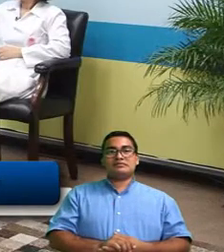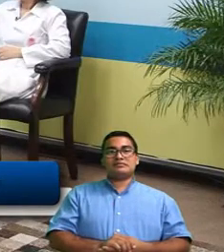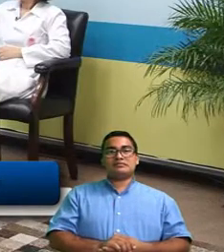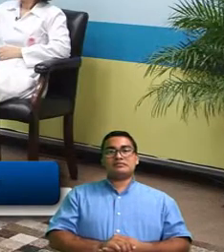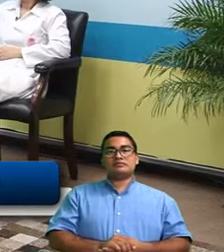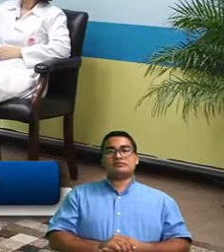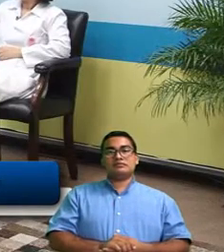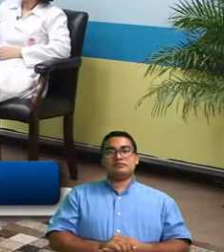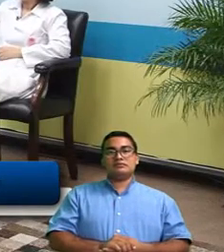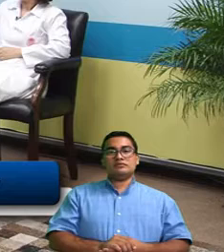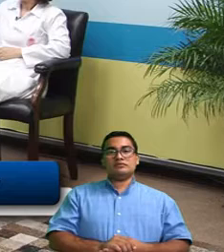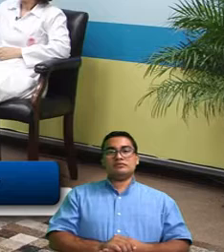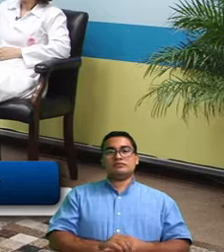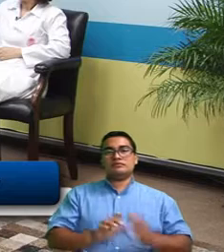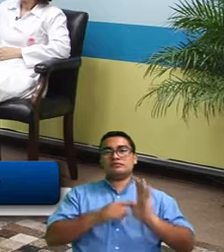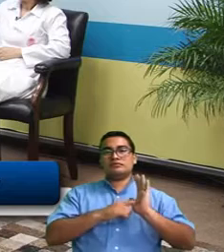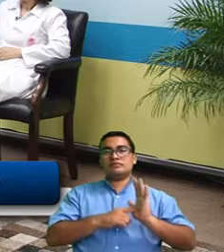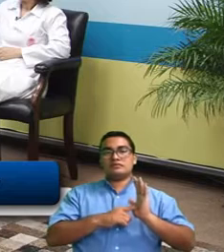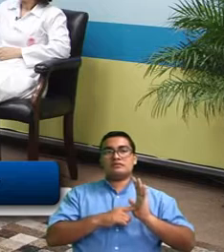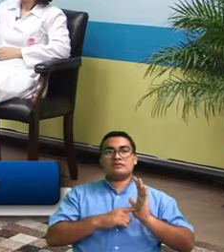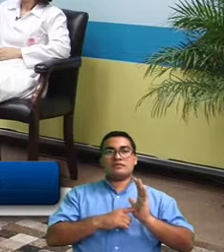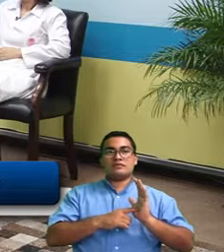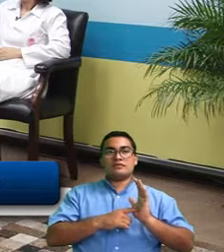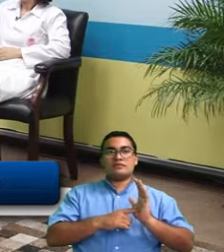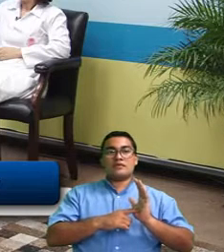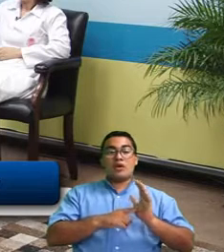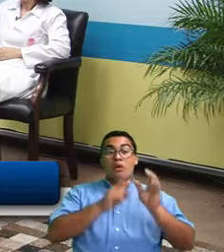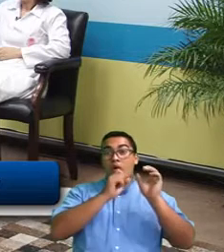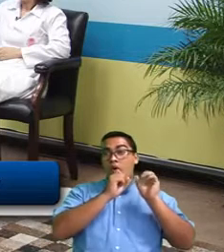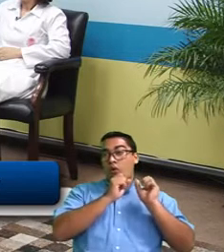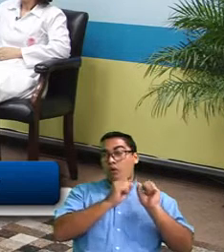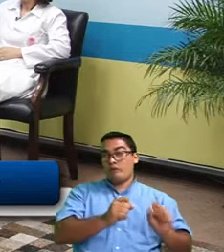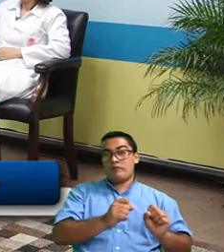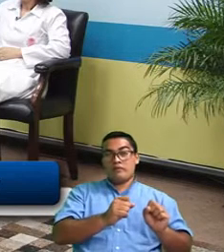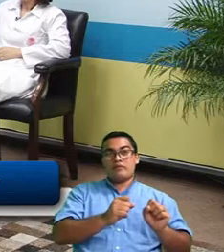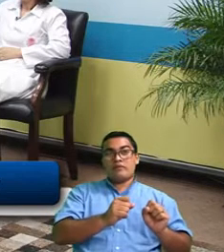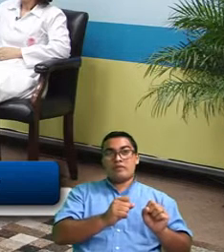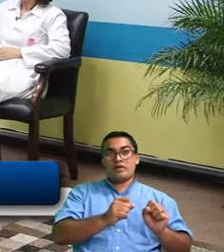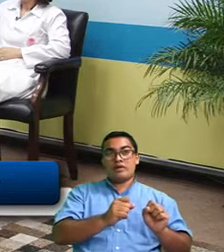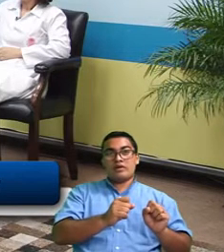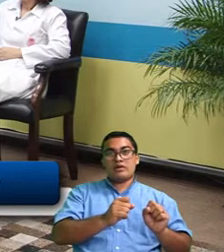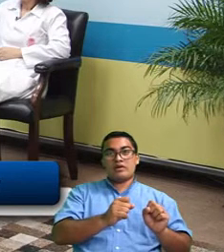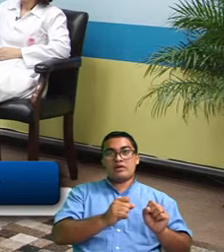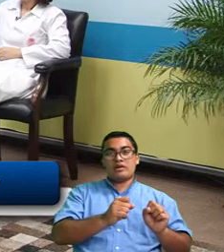ahora, cuando hablamos de múltiples parejas, no quiere decir que el hombre que porque tengo una más,